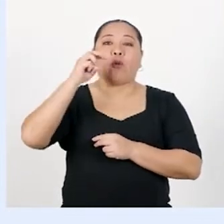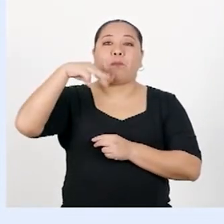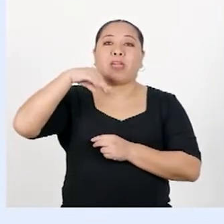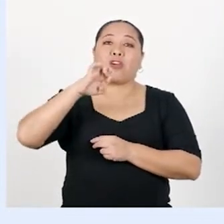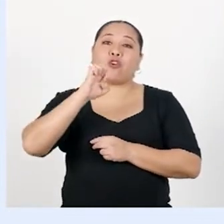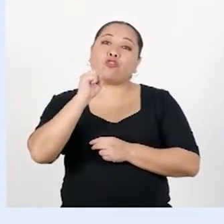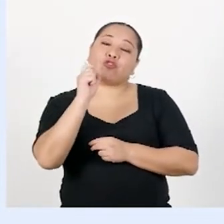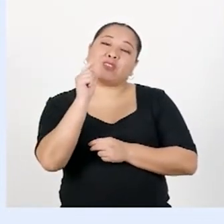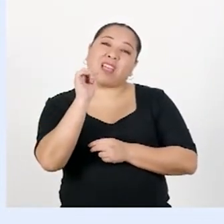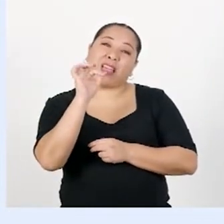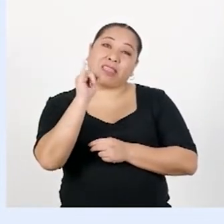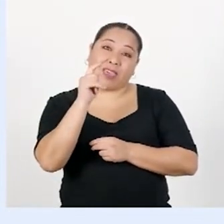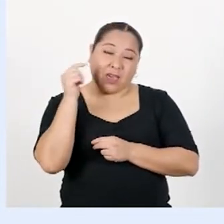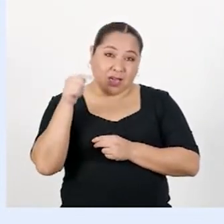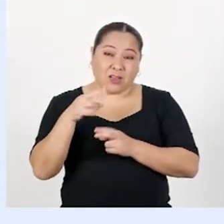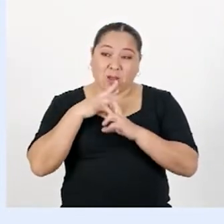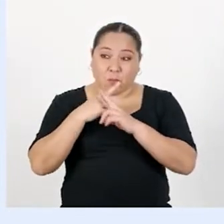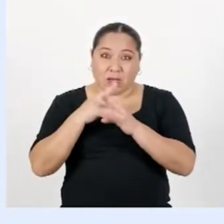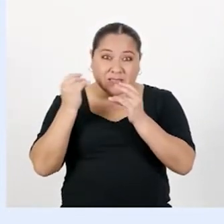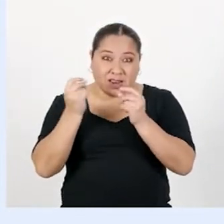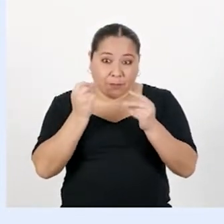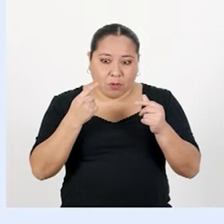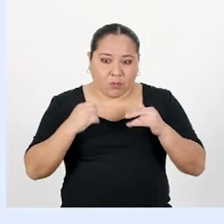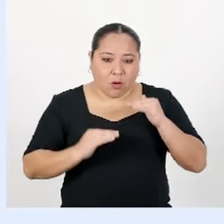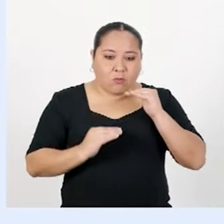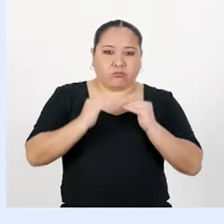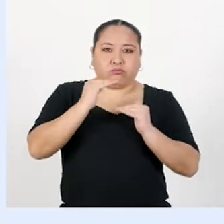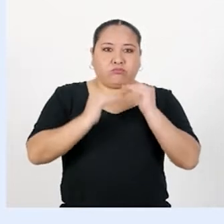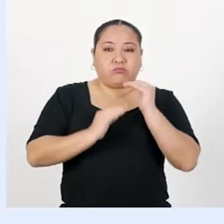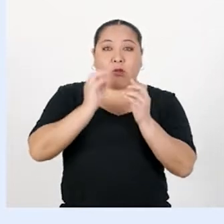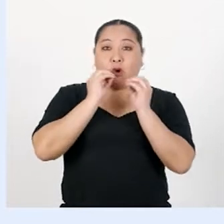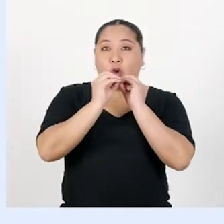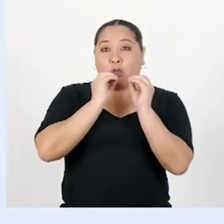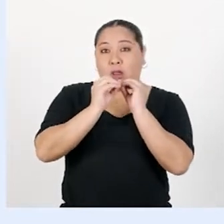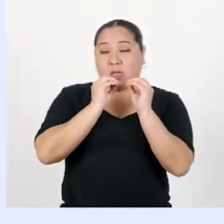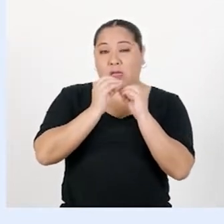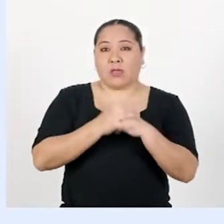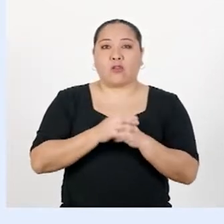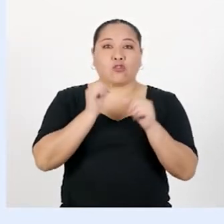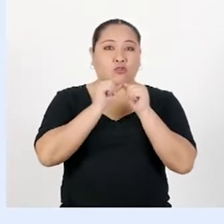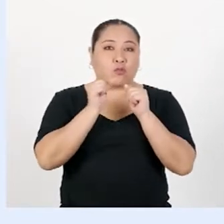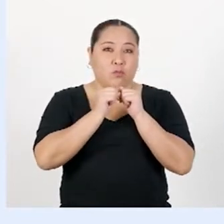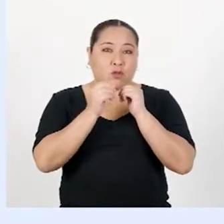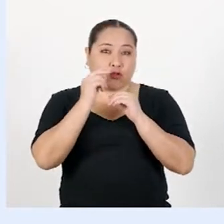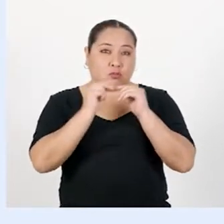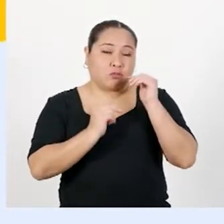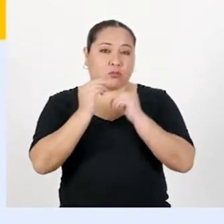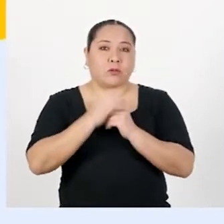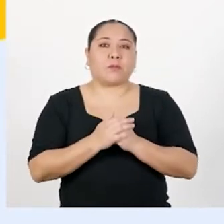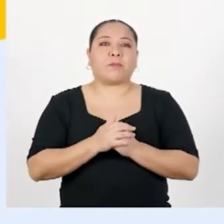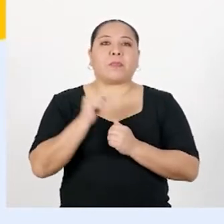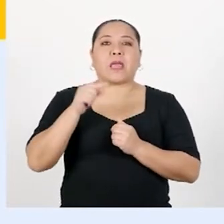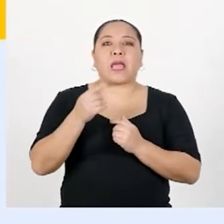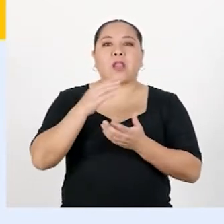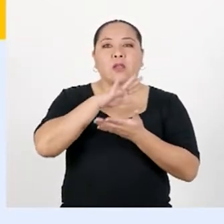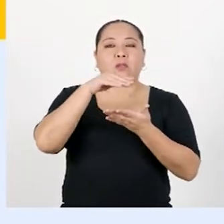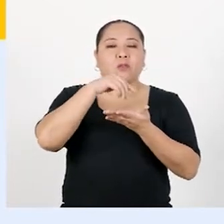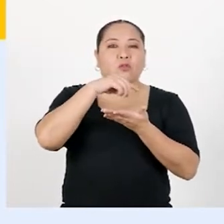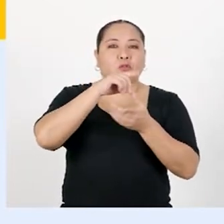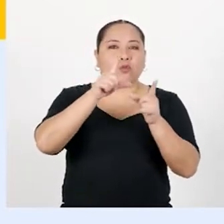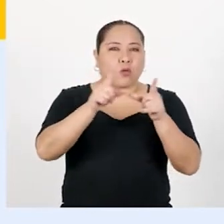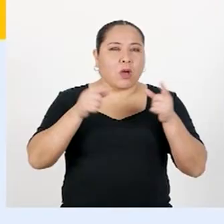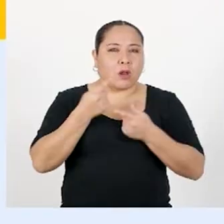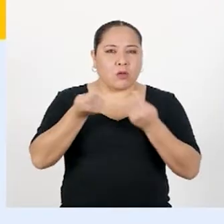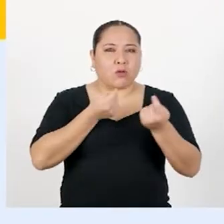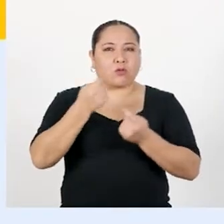homeostática adecuada para corregir la variación en los valores. Generalmente, el centro de control es